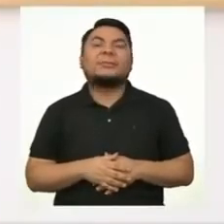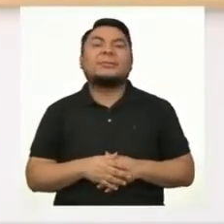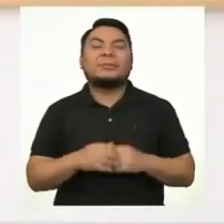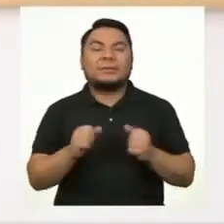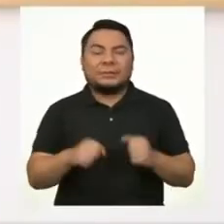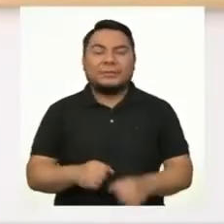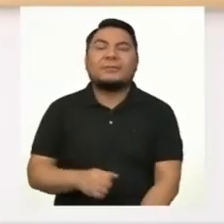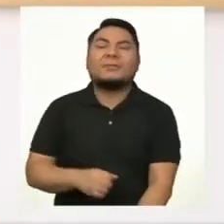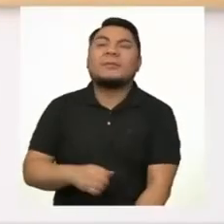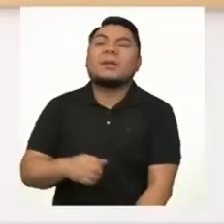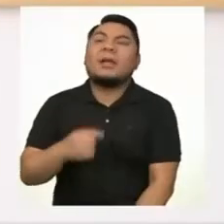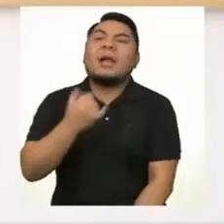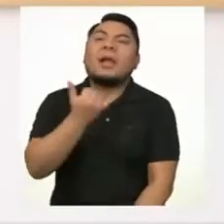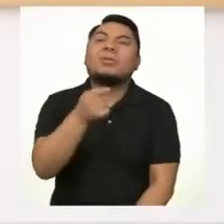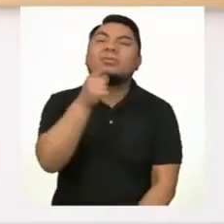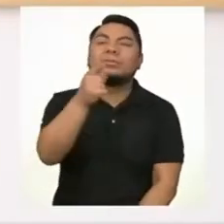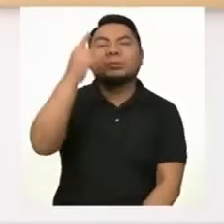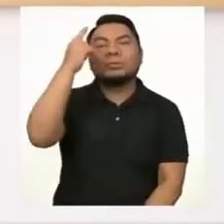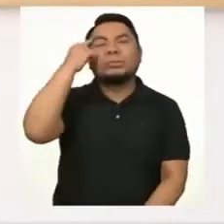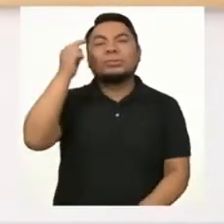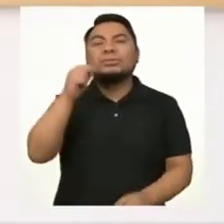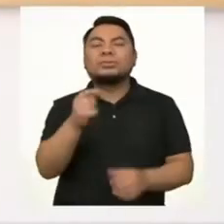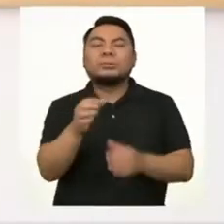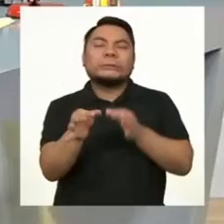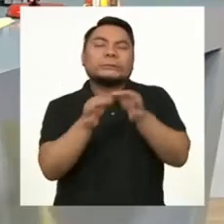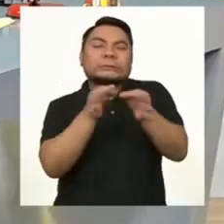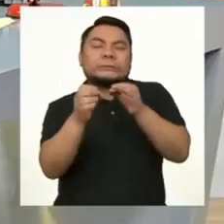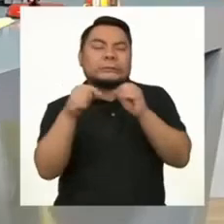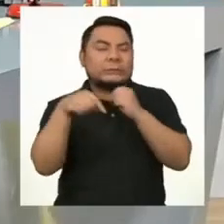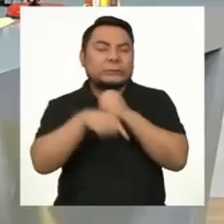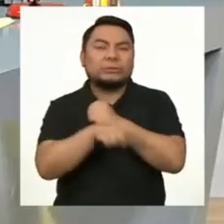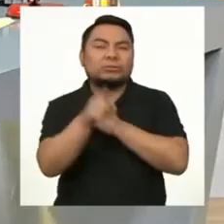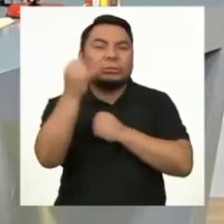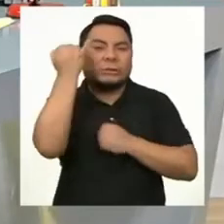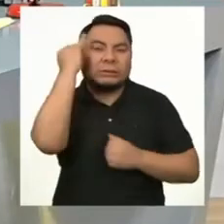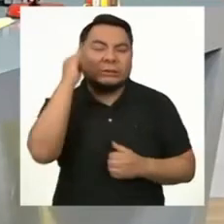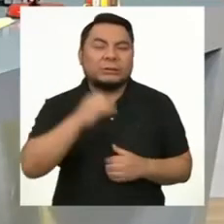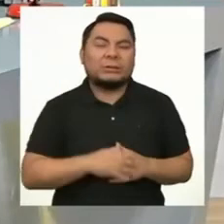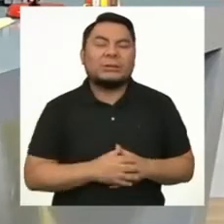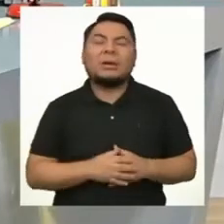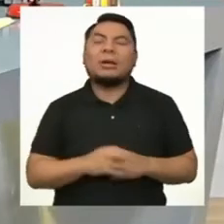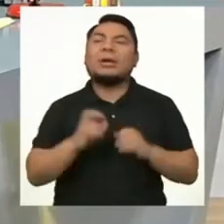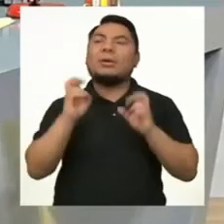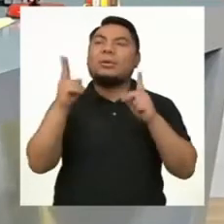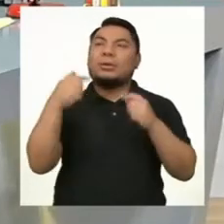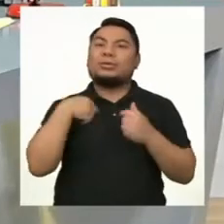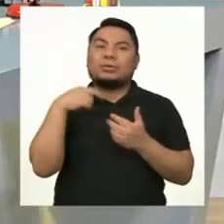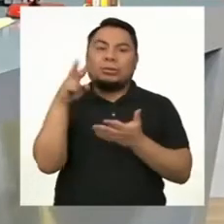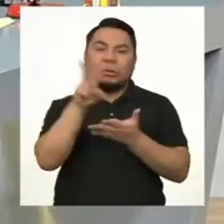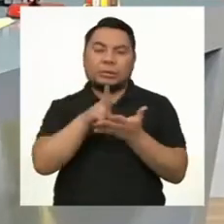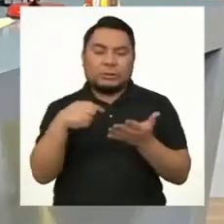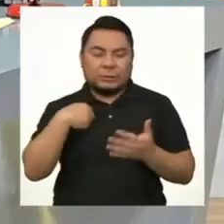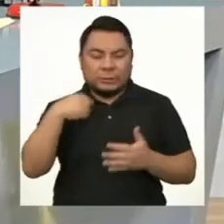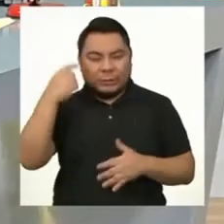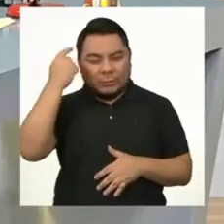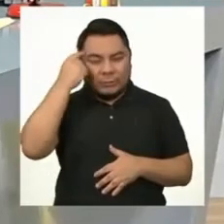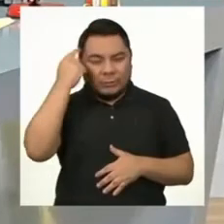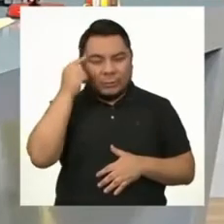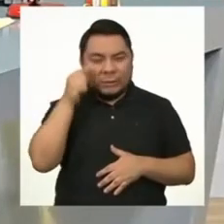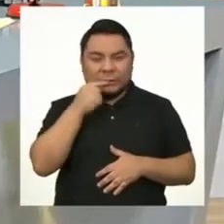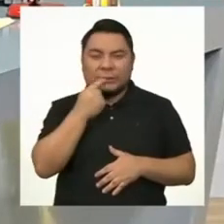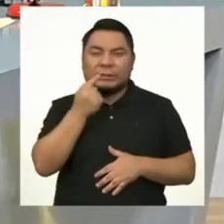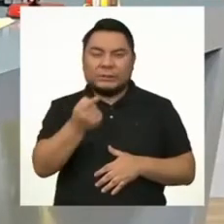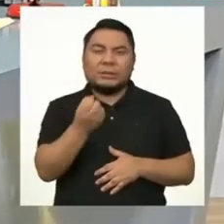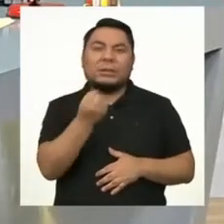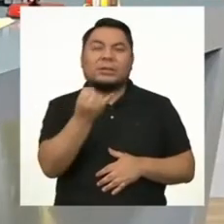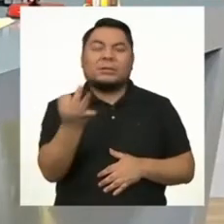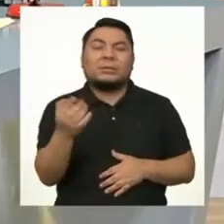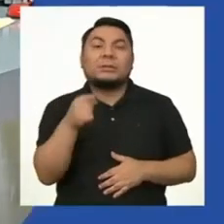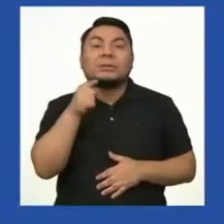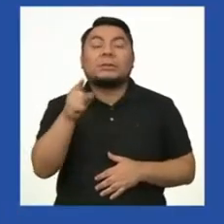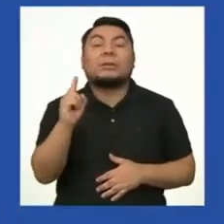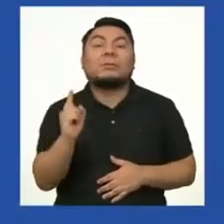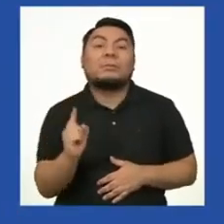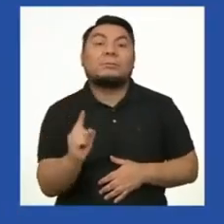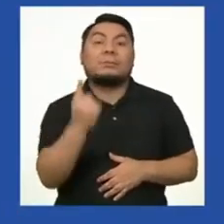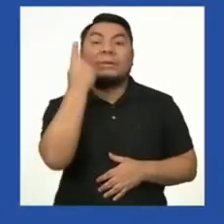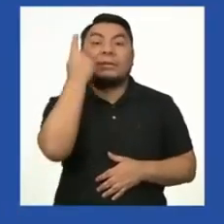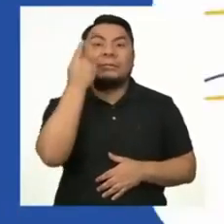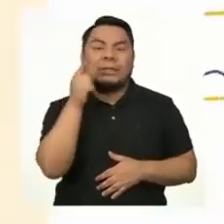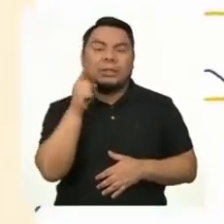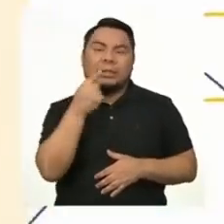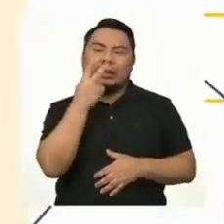Ahora, profundicemos un poco sobre sus ideas. Ya, voy a leer en mi mente y resaltar algunas. Las